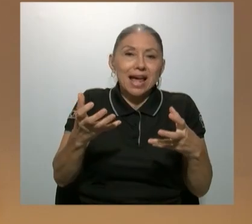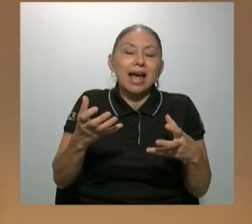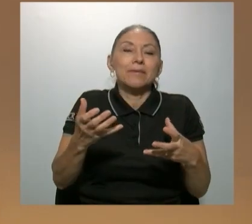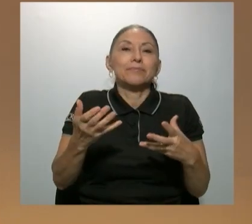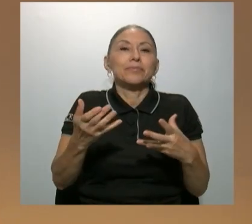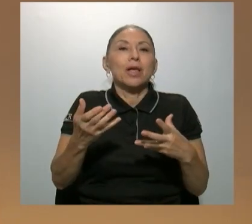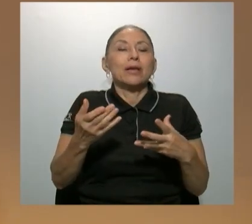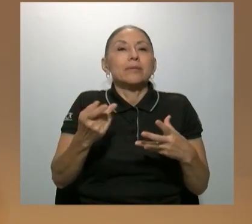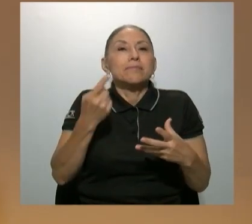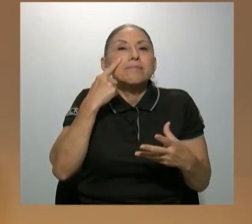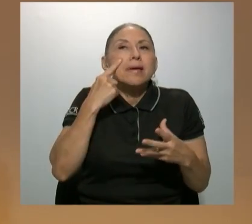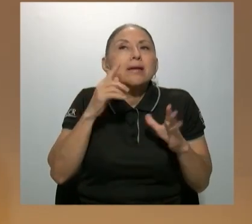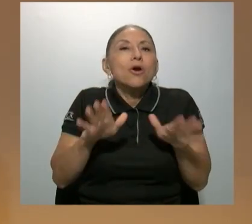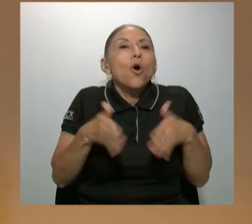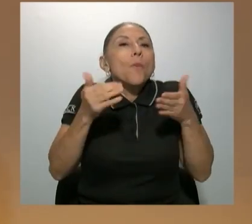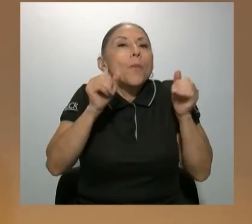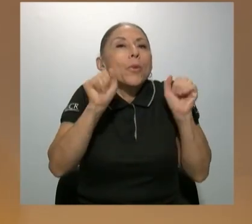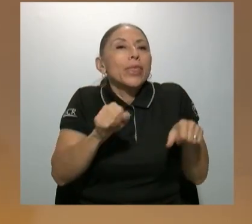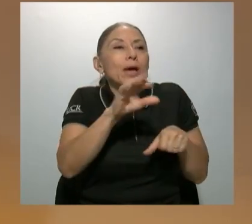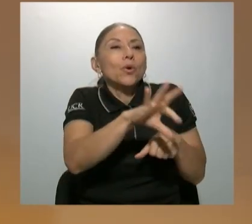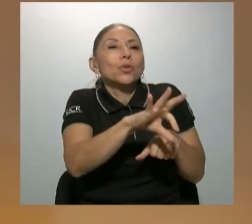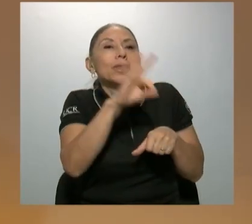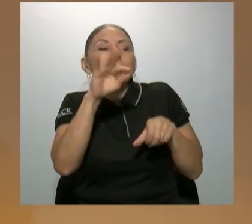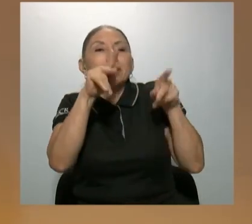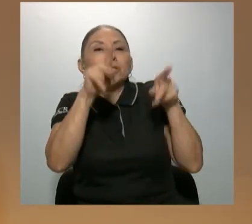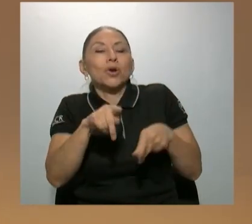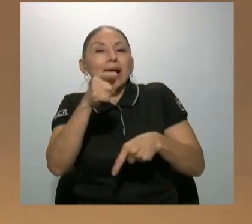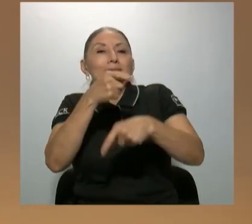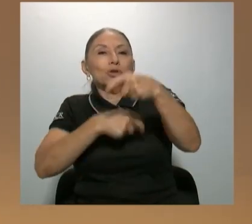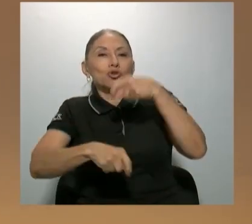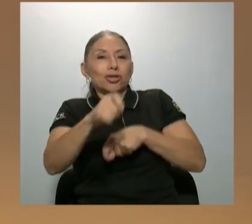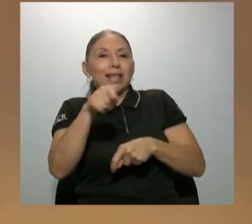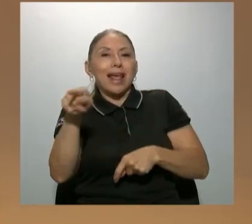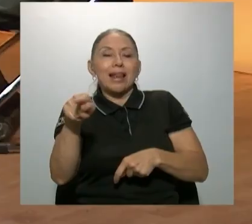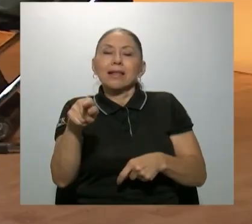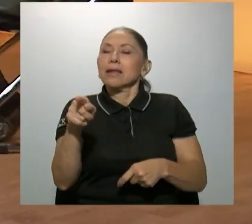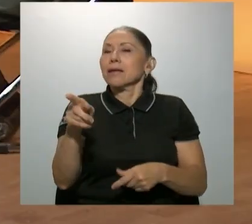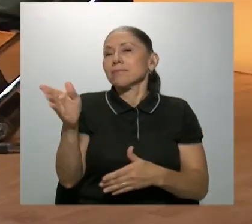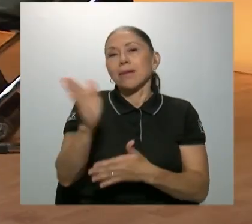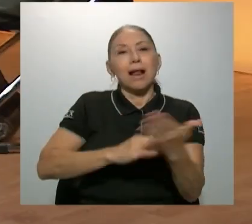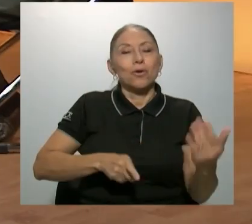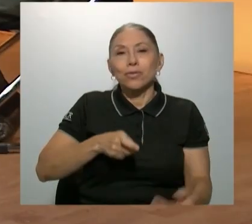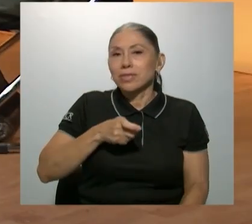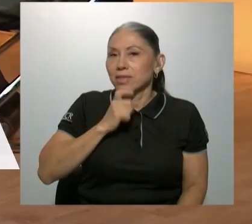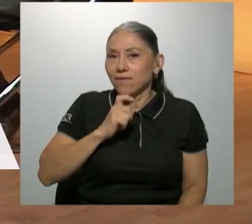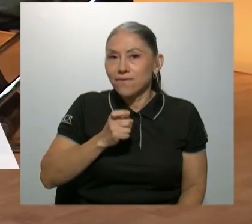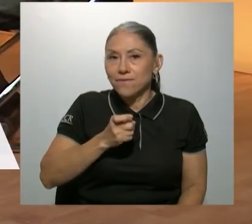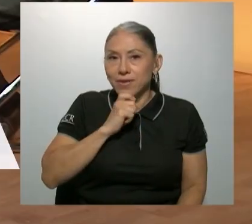de encontrar un sucesor. Muy difícil, porque Rodrigo era